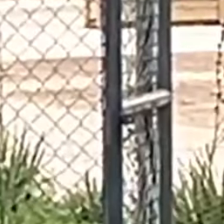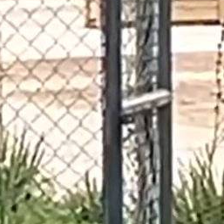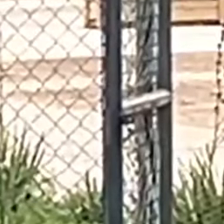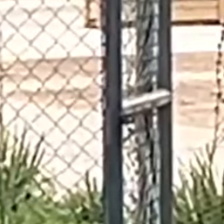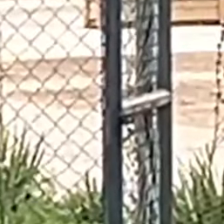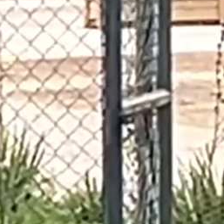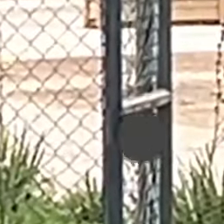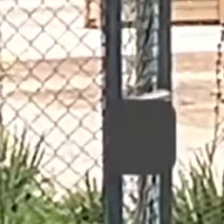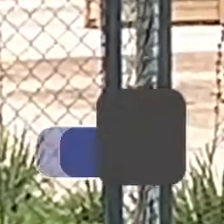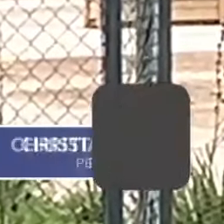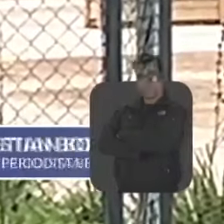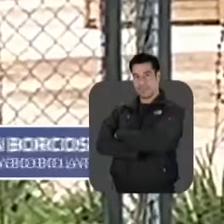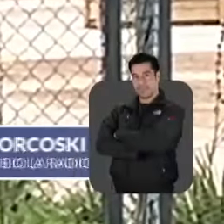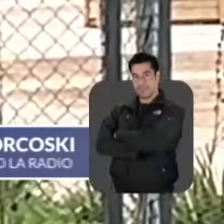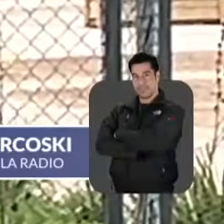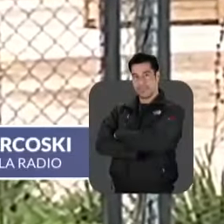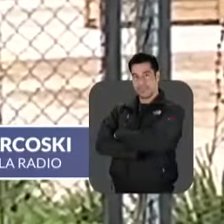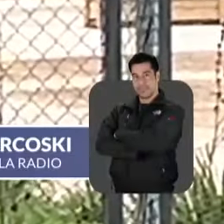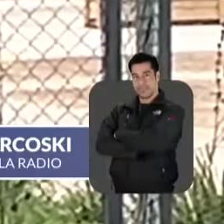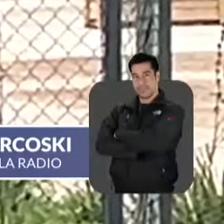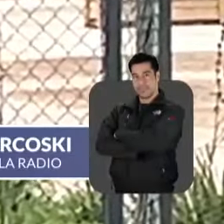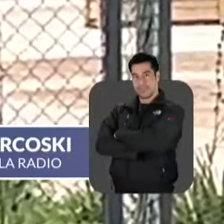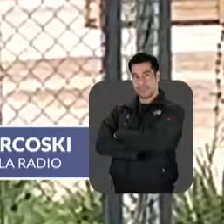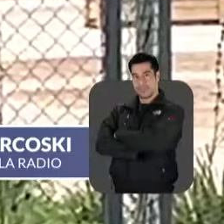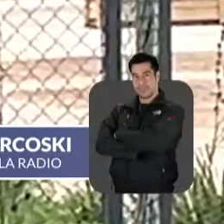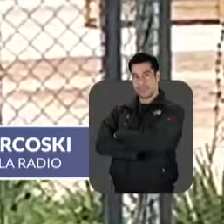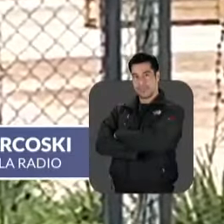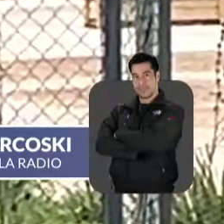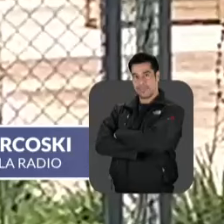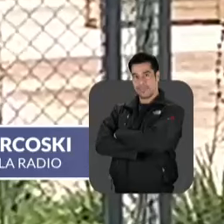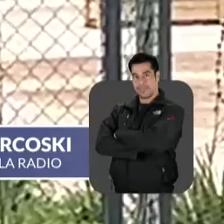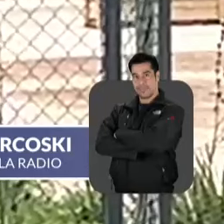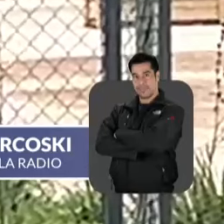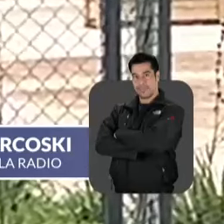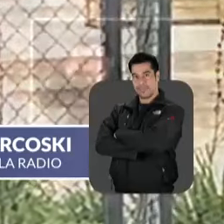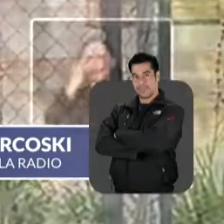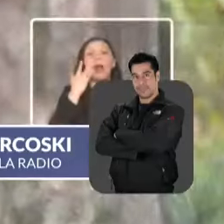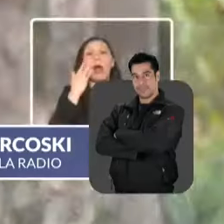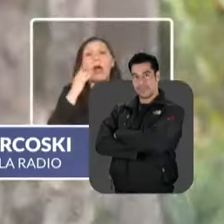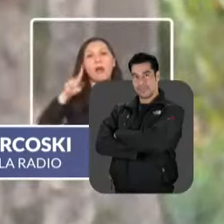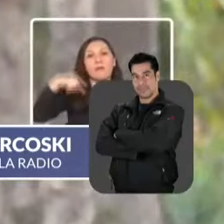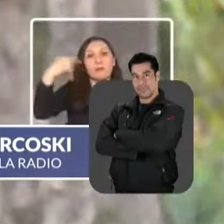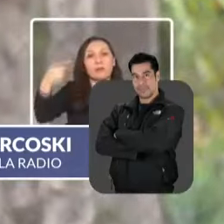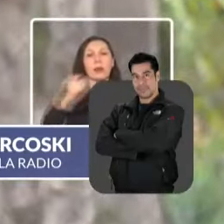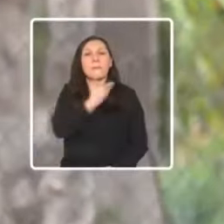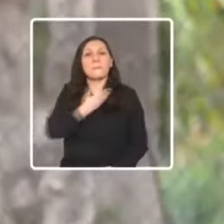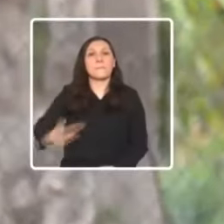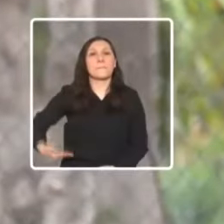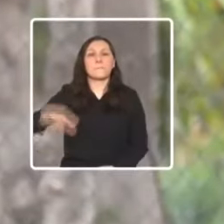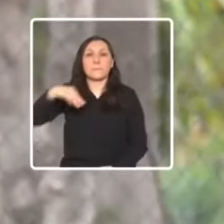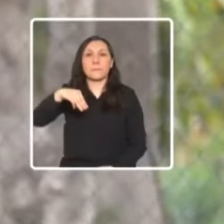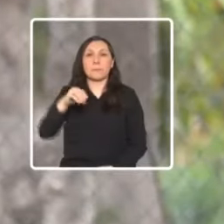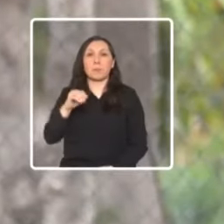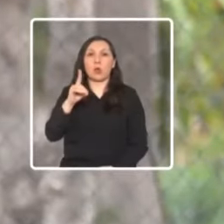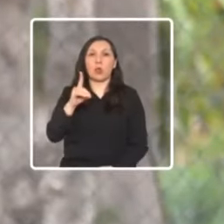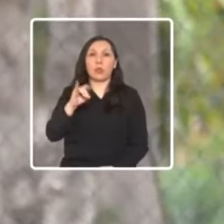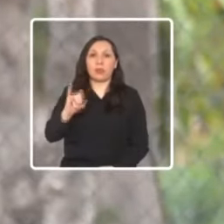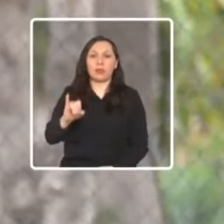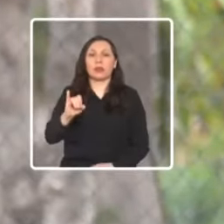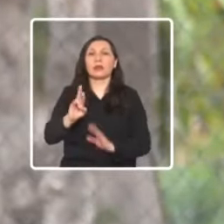Sí, acá estamos justamente en la comuna de San Ramón. Está hablando el presidente Gabriel Boric. Escuchemos lo que está señalando. Próximo, por el presidente Modi,